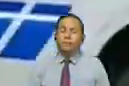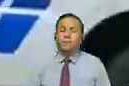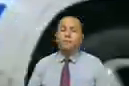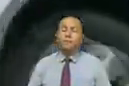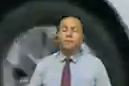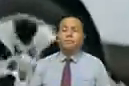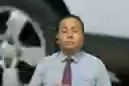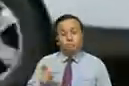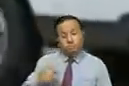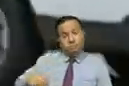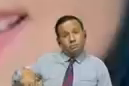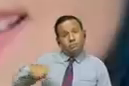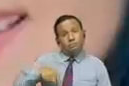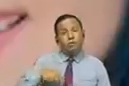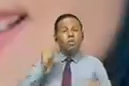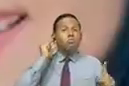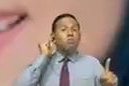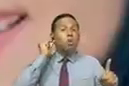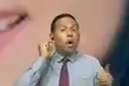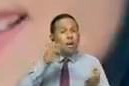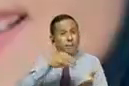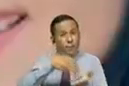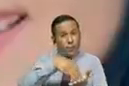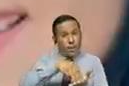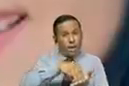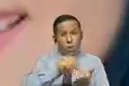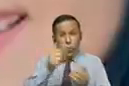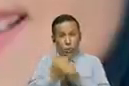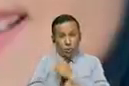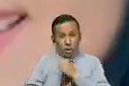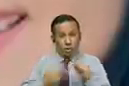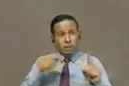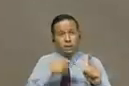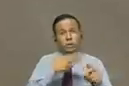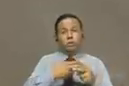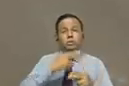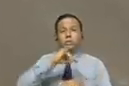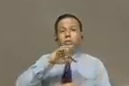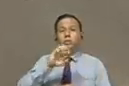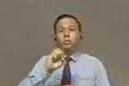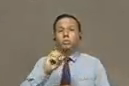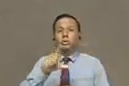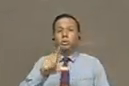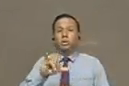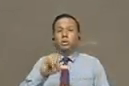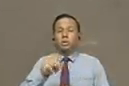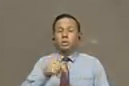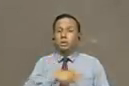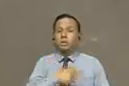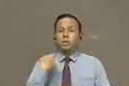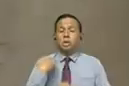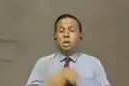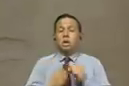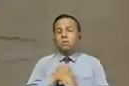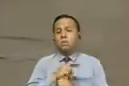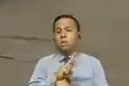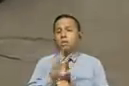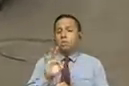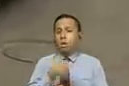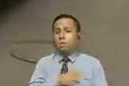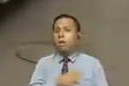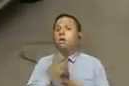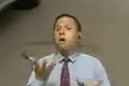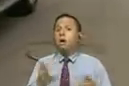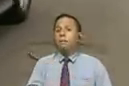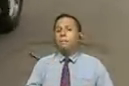Sicarios asesinaron a una modelo extranjera en Manta, provincia de Manabí, a Jocelyn Andreina Noguera Paredes, de 29 años de edad, de